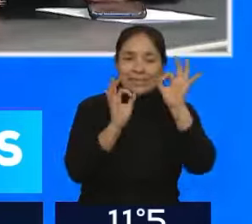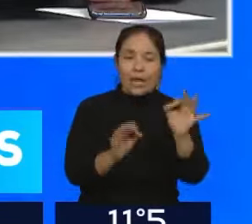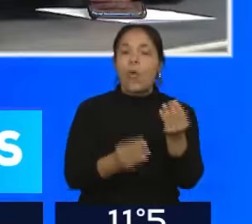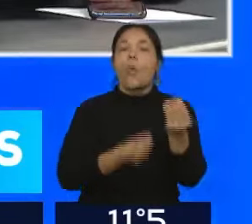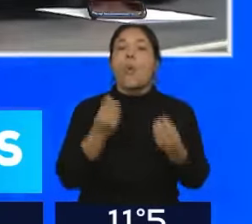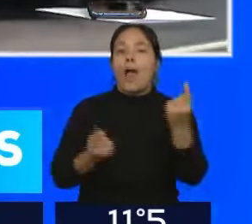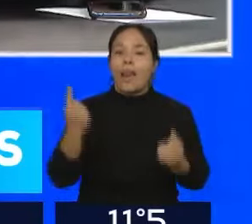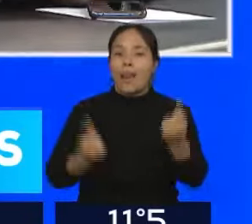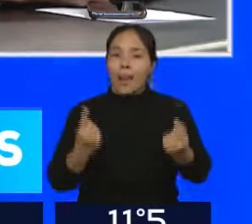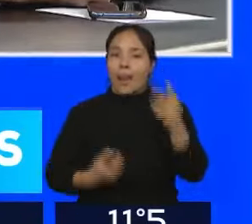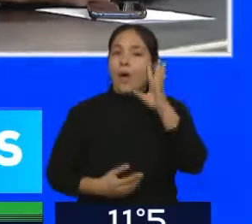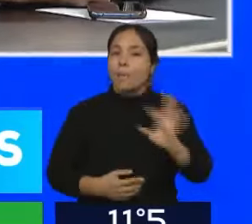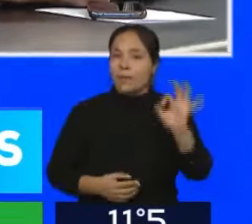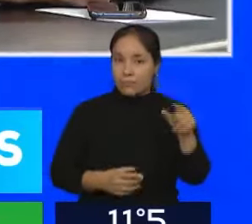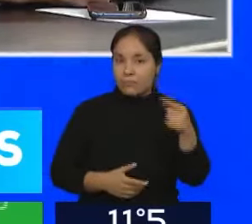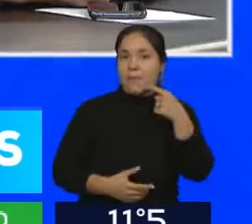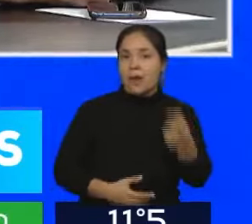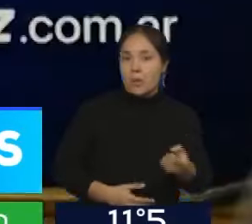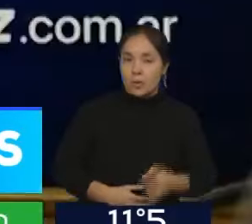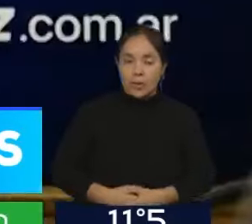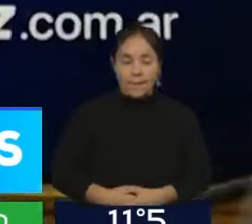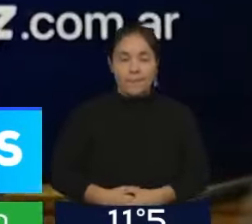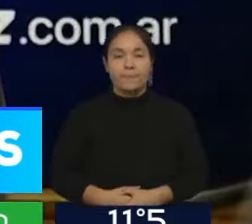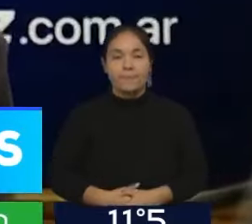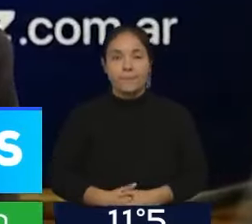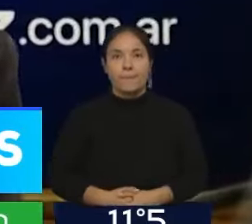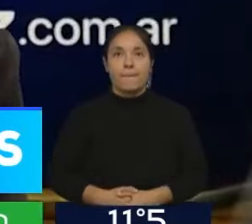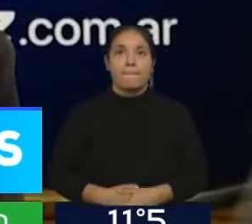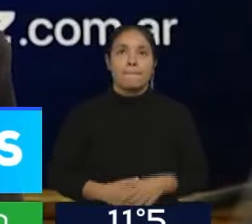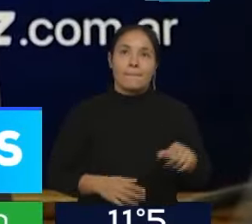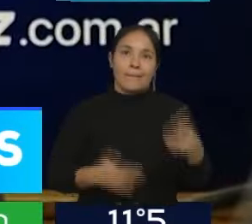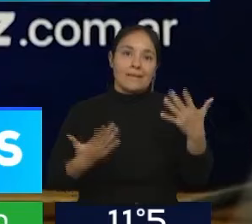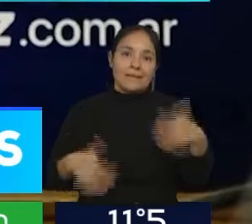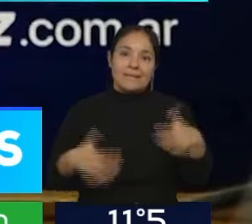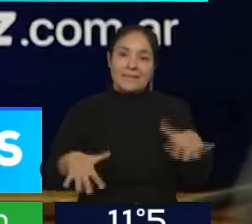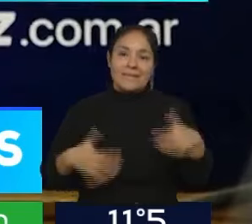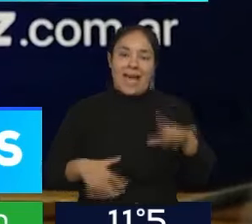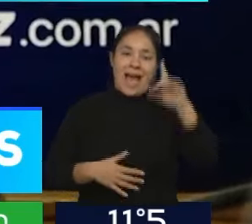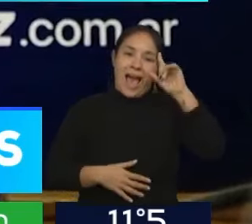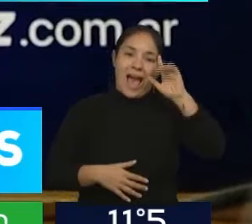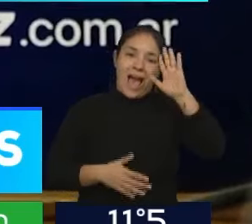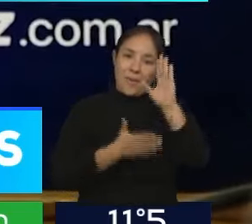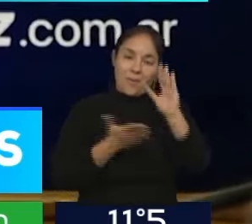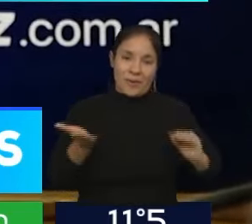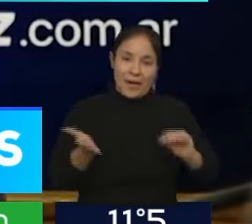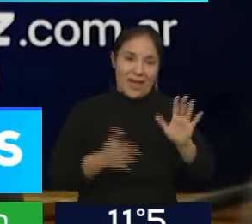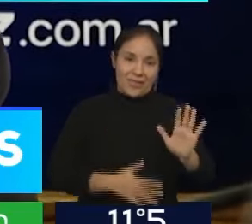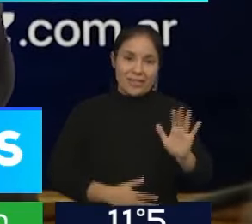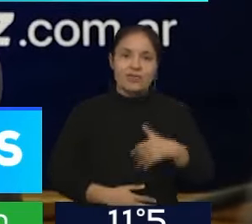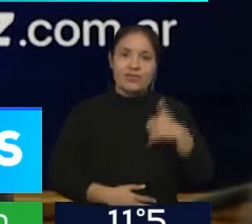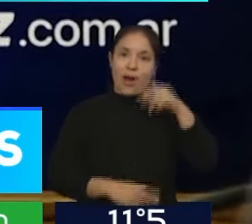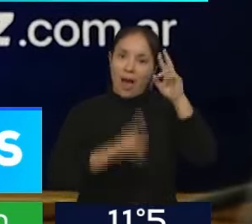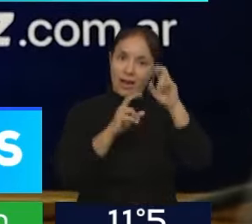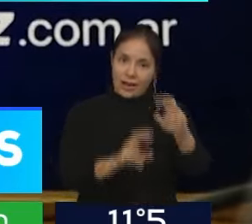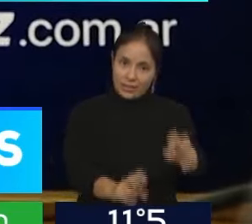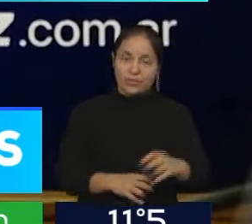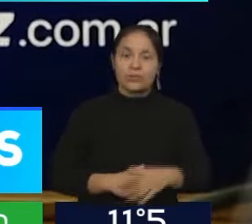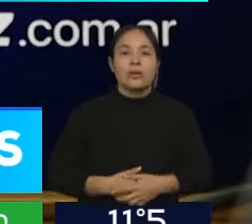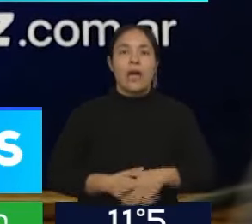A ver, una gota de alcohol. Interesante. Este es un vicio de abogado. Claro. ¿Qué analizo yo? ¿Cuántos